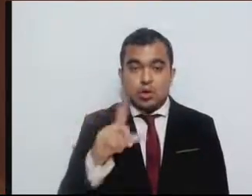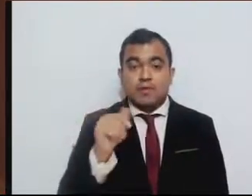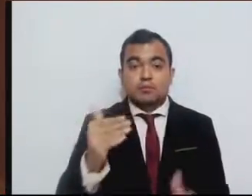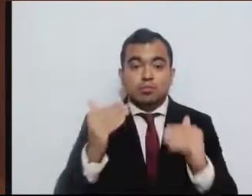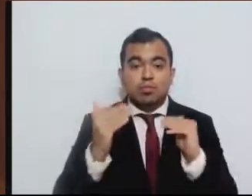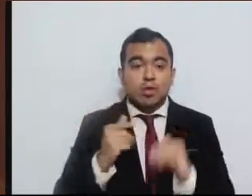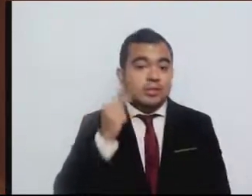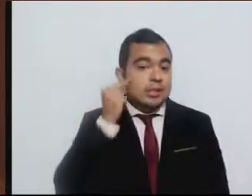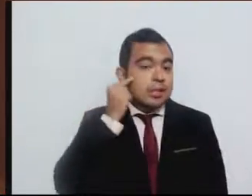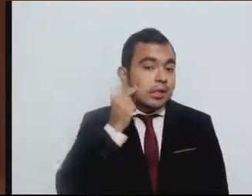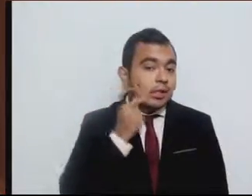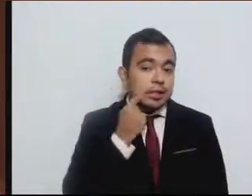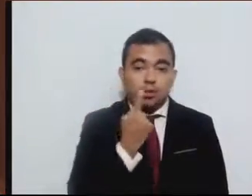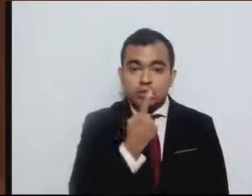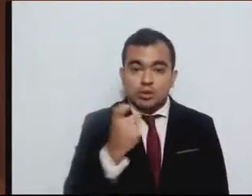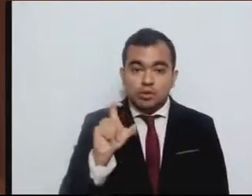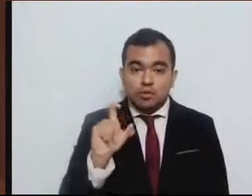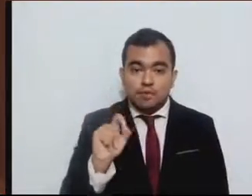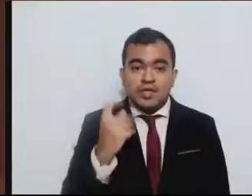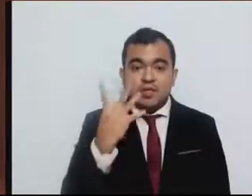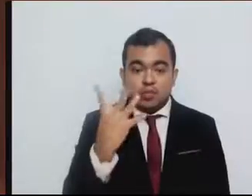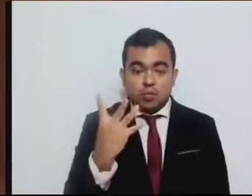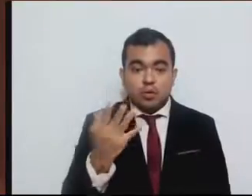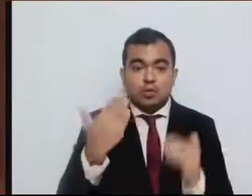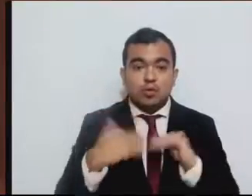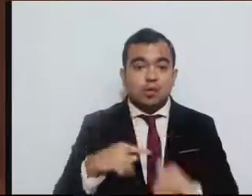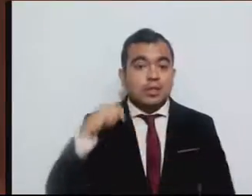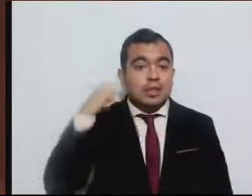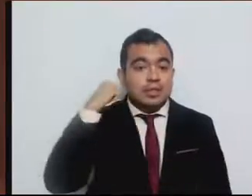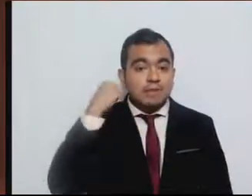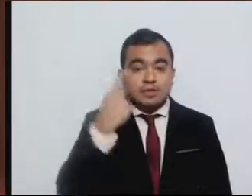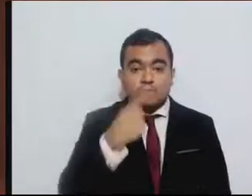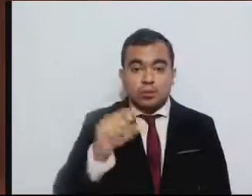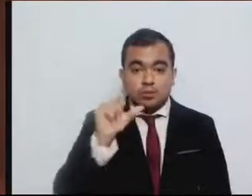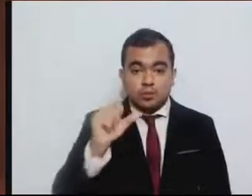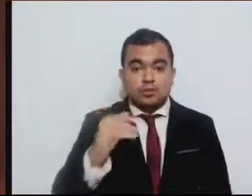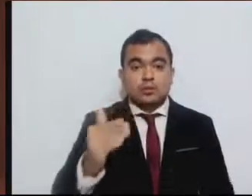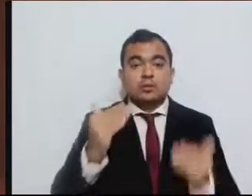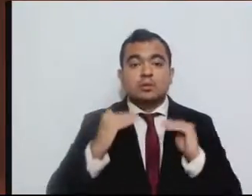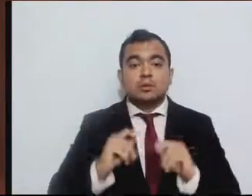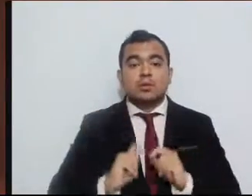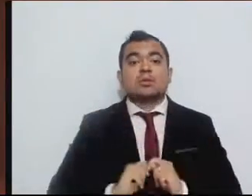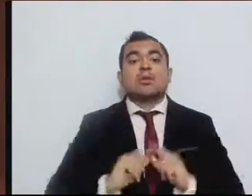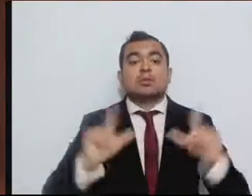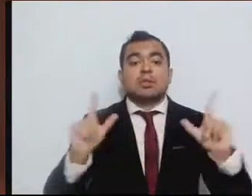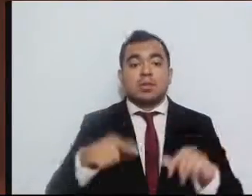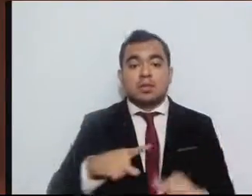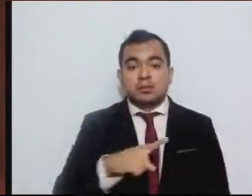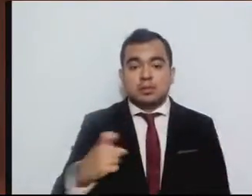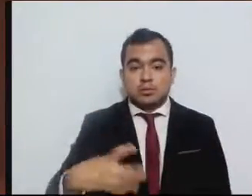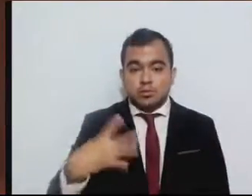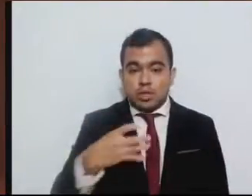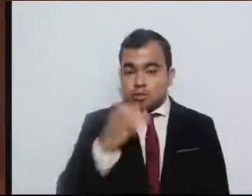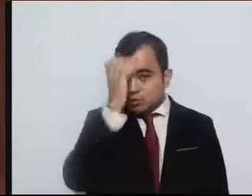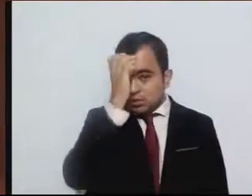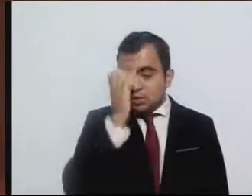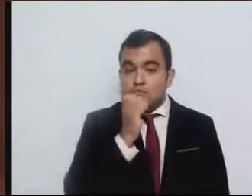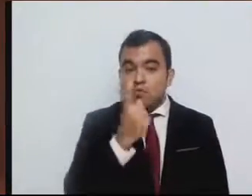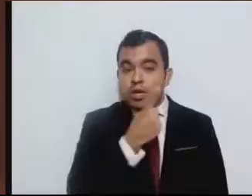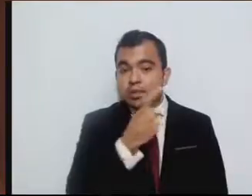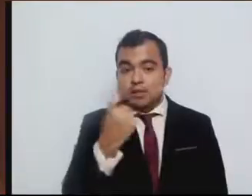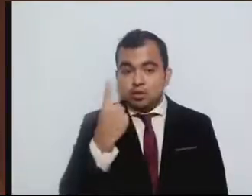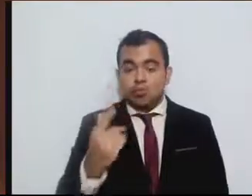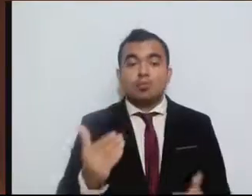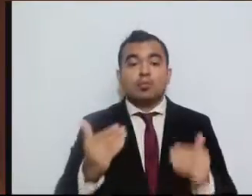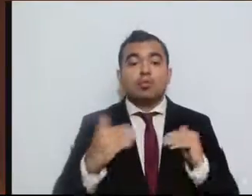con 124, Tabasco con 116, Tlaxcala 114, Coahuila 101 y Nuevo León